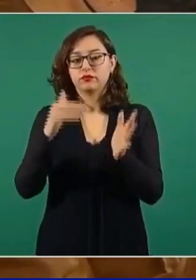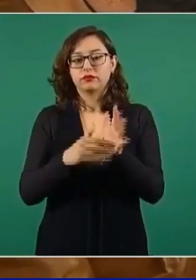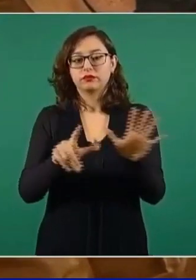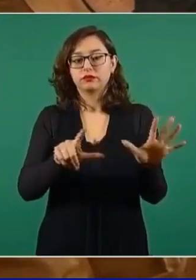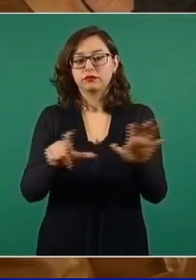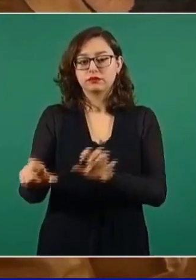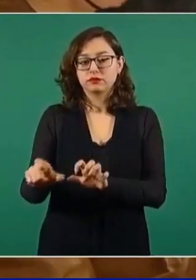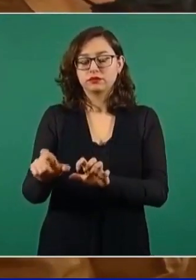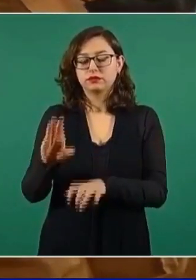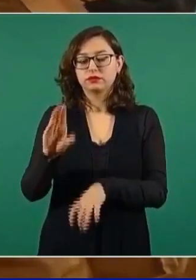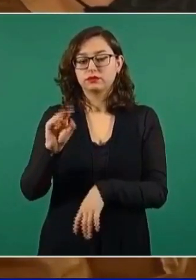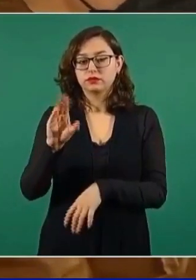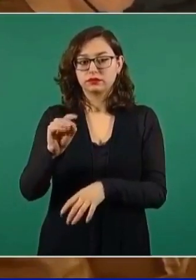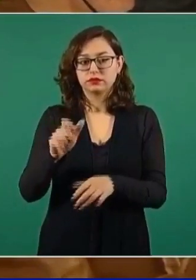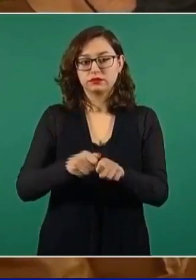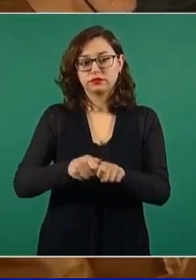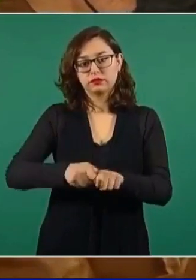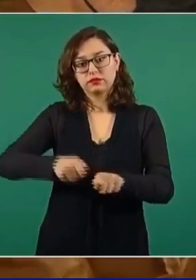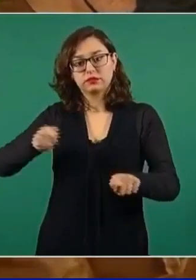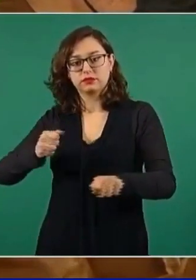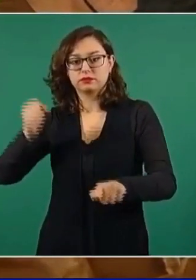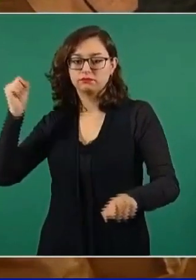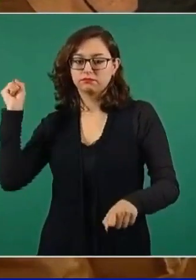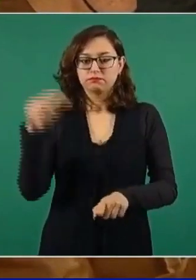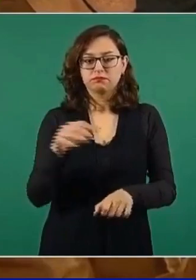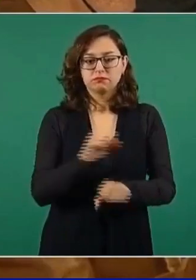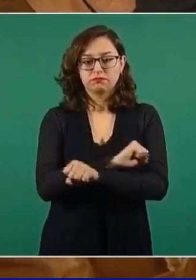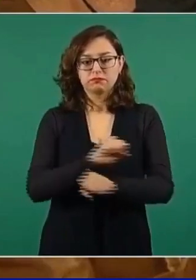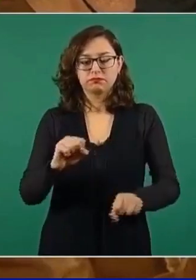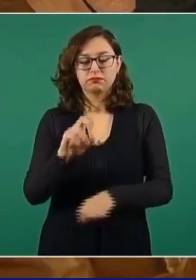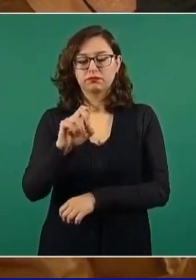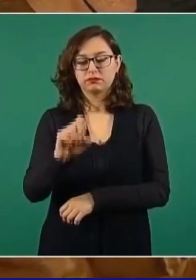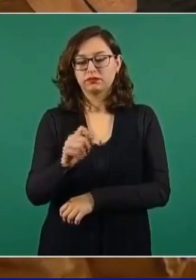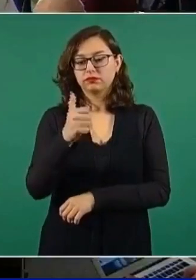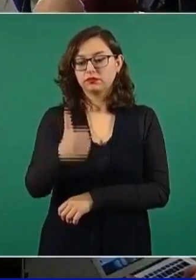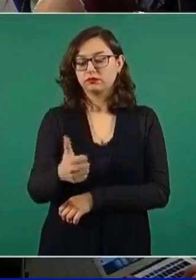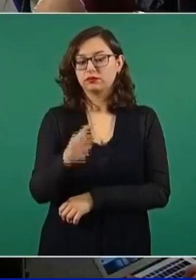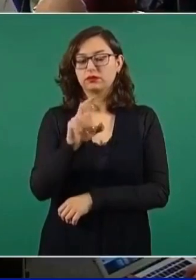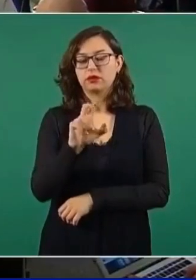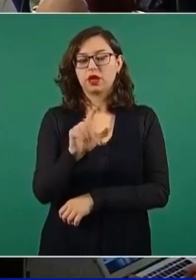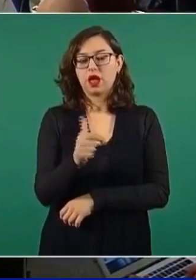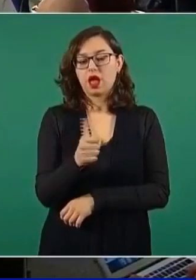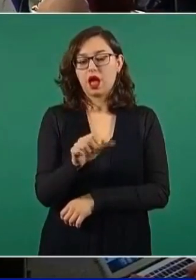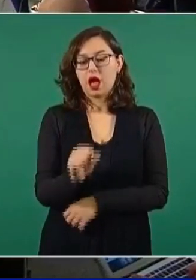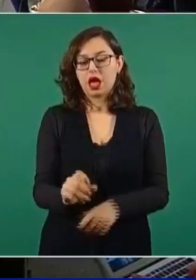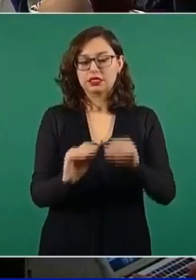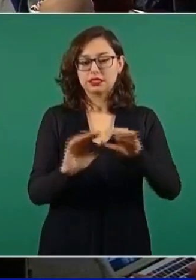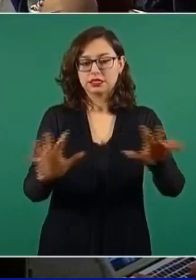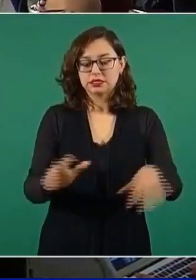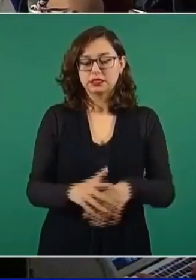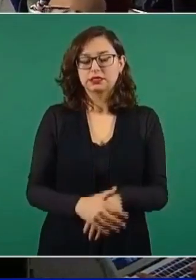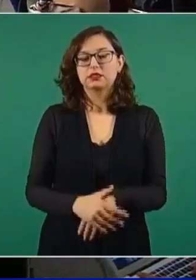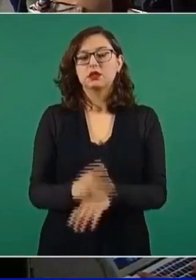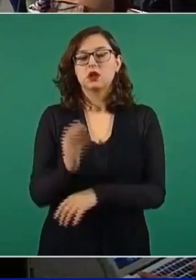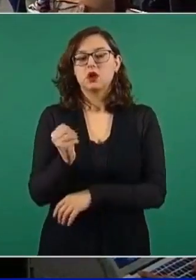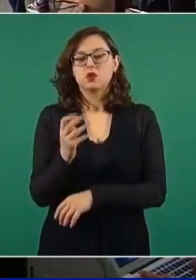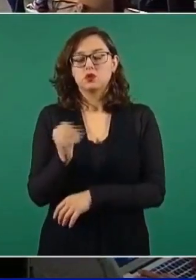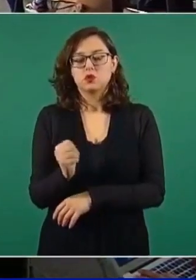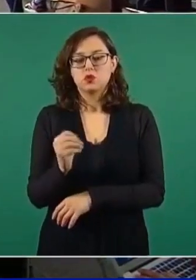2.790 granadas, 36 dispersores de gas, 9 fundas de escopeta, 51 proyectiles de